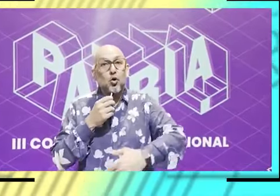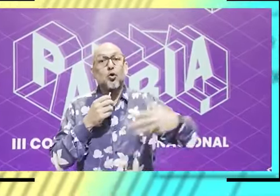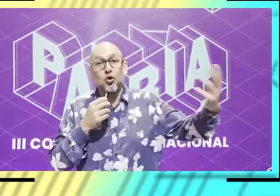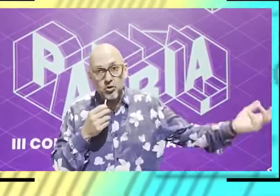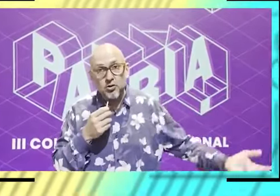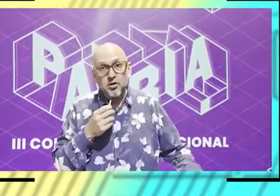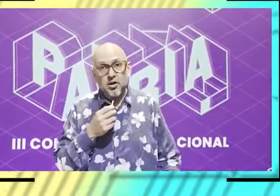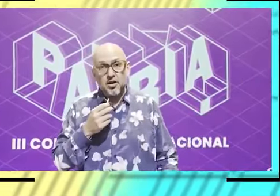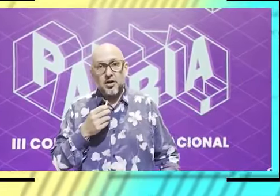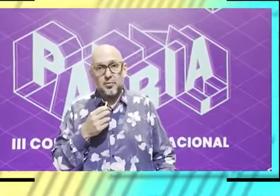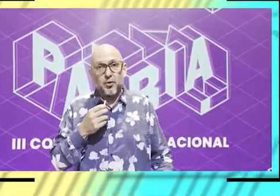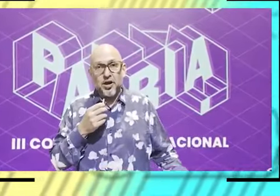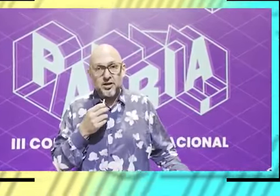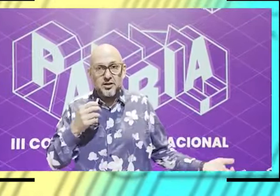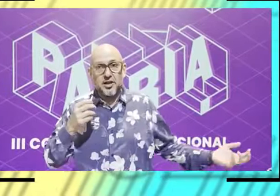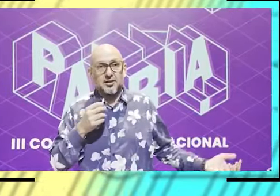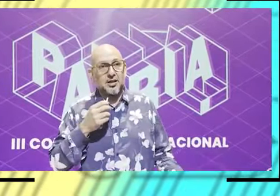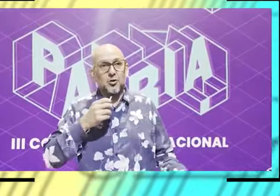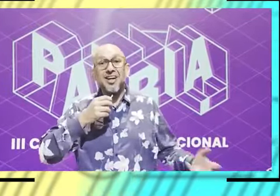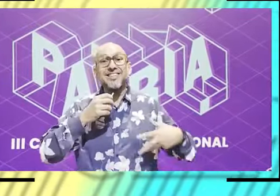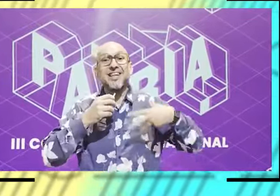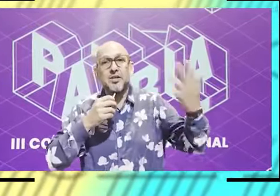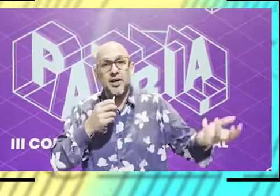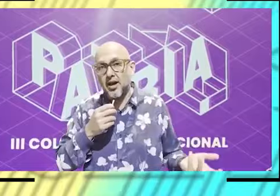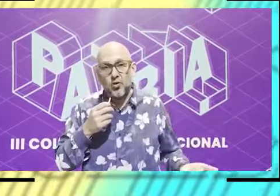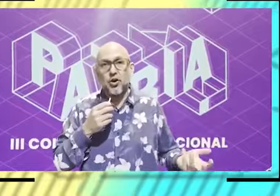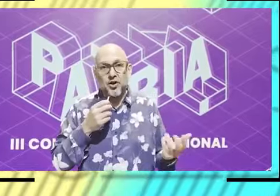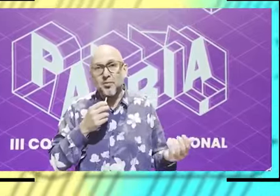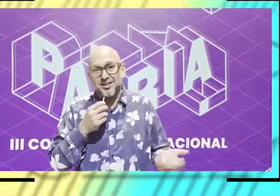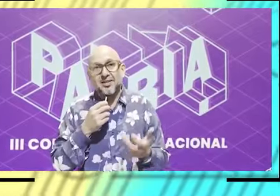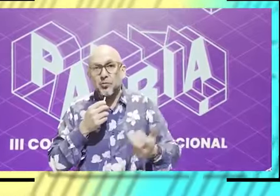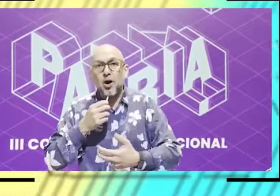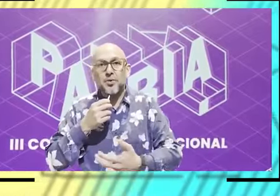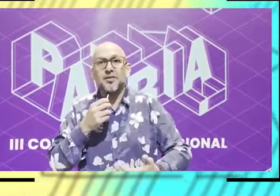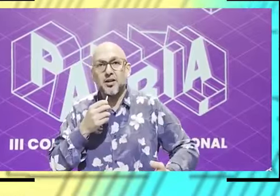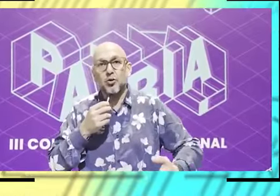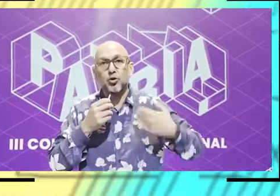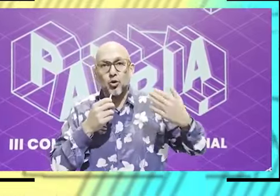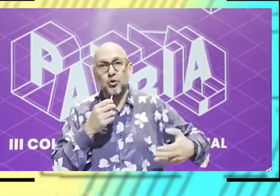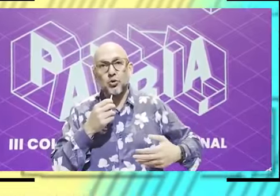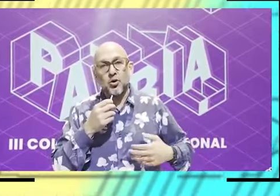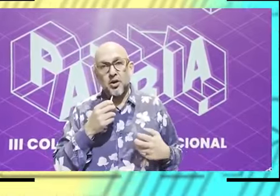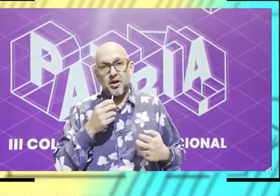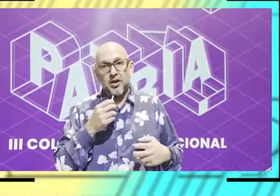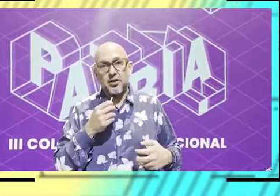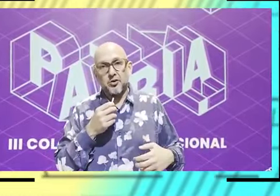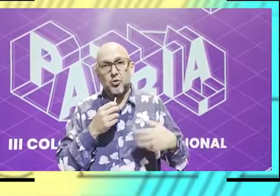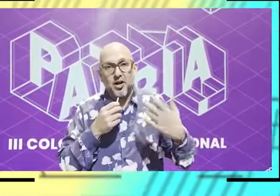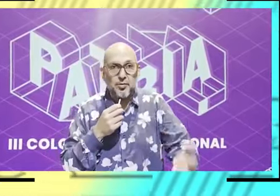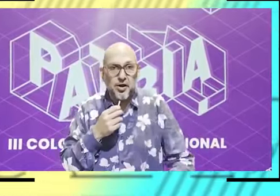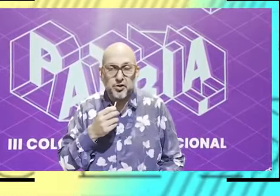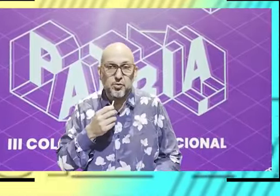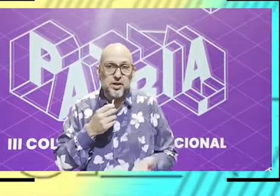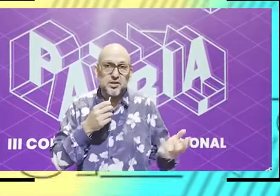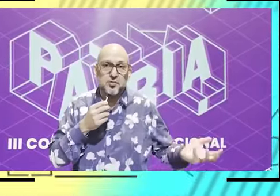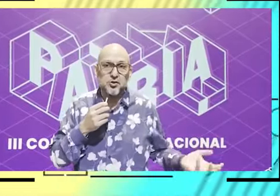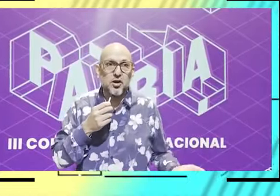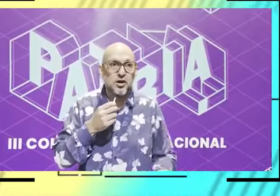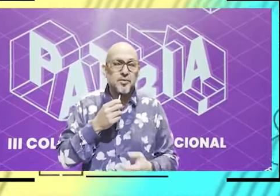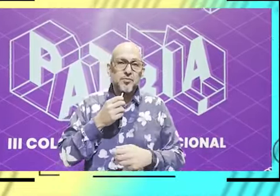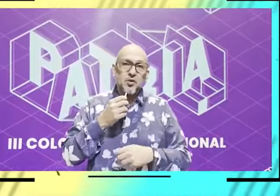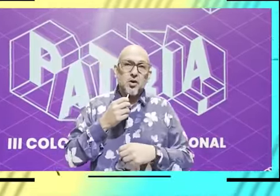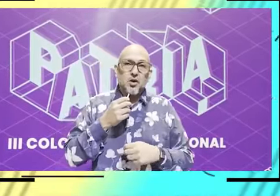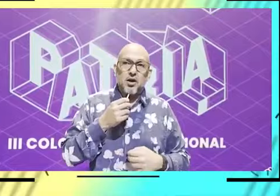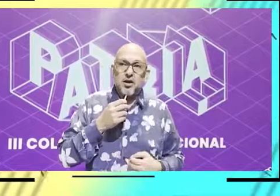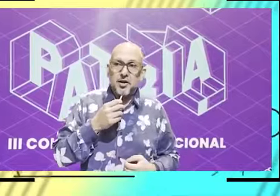muchos gurús por ahí tratando de enseñar algo que realmente estamos aprendiendo todos sobre la marcha. Mi